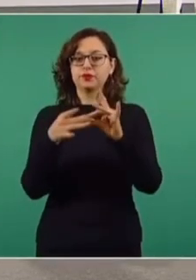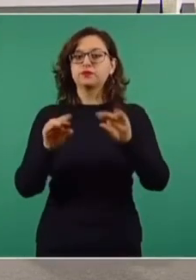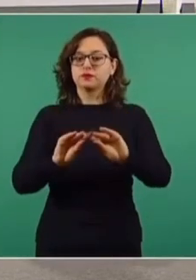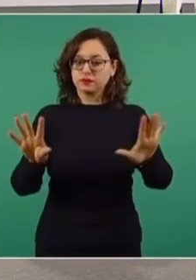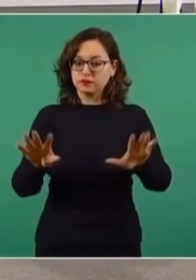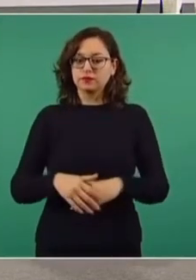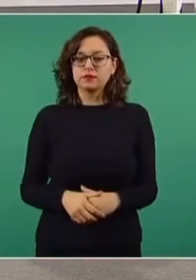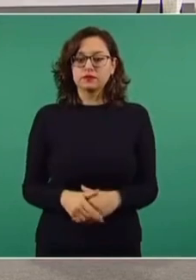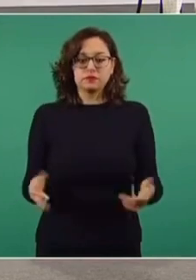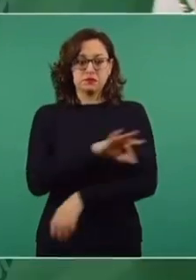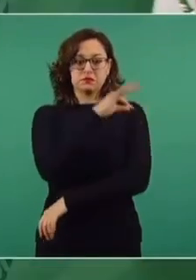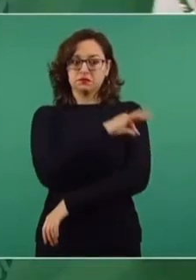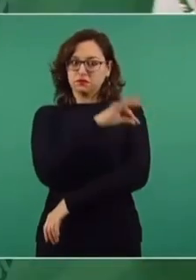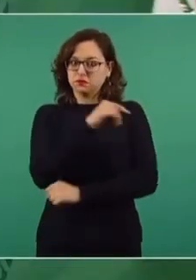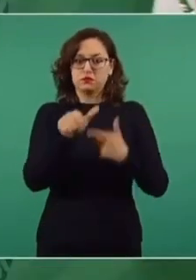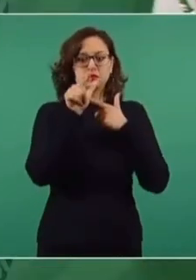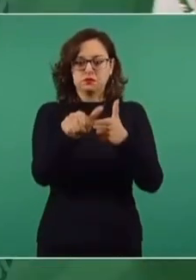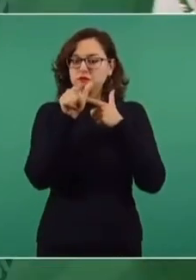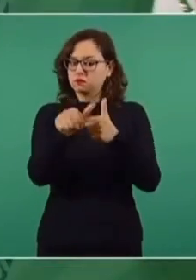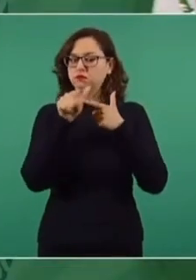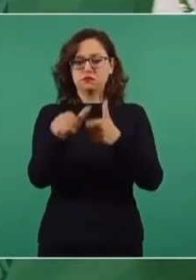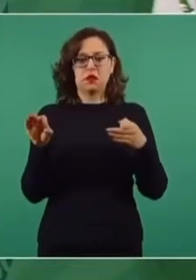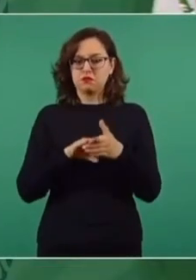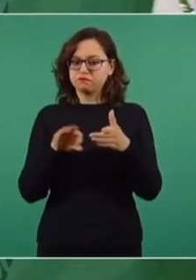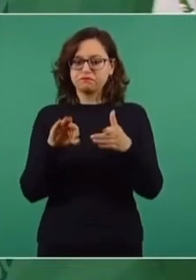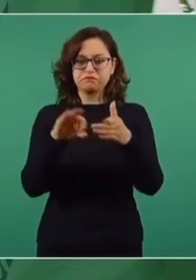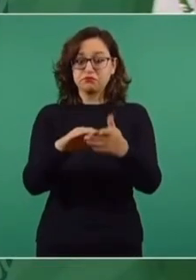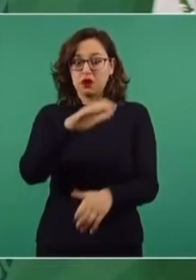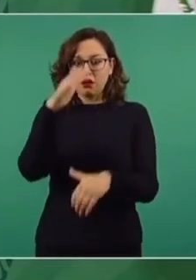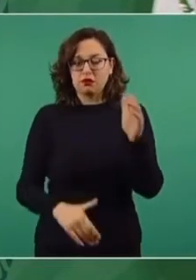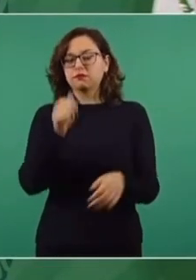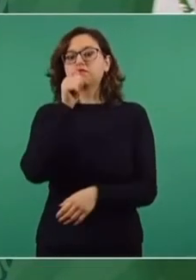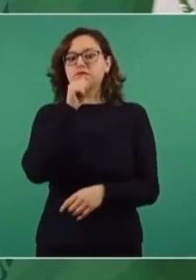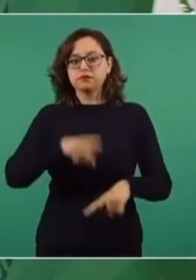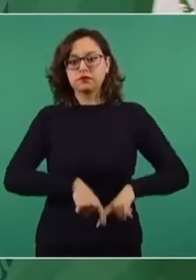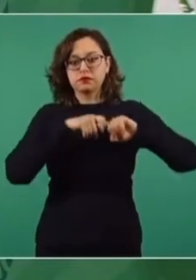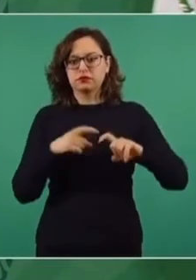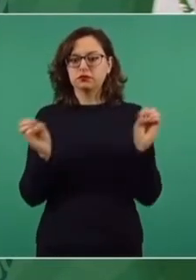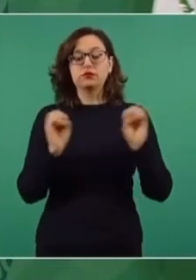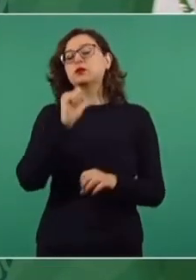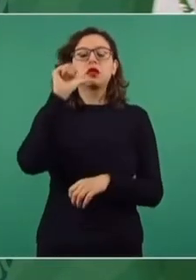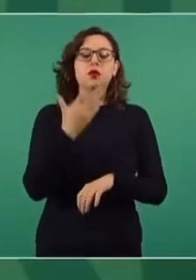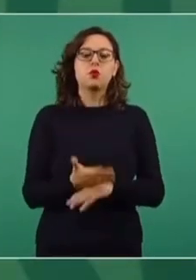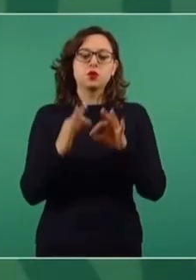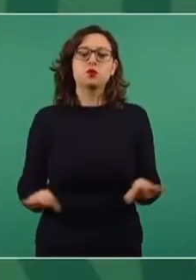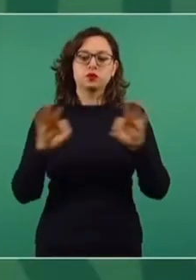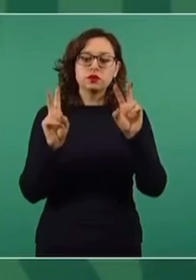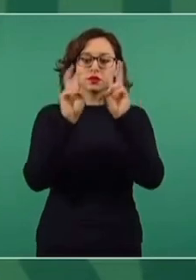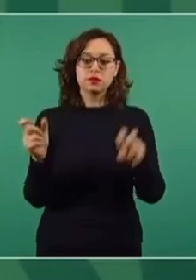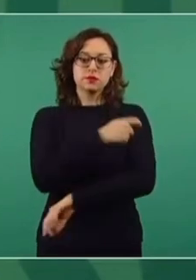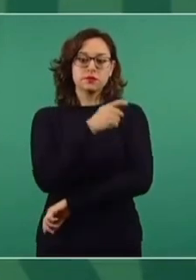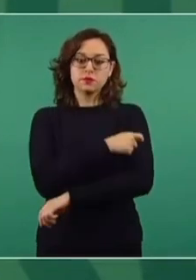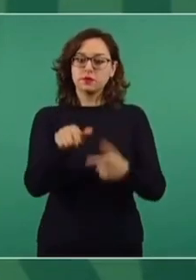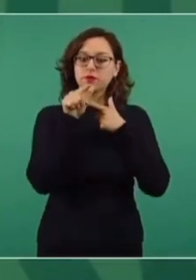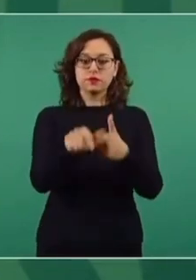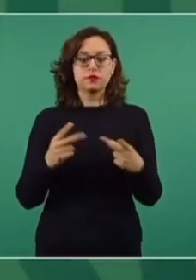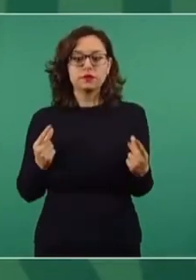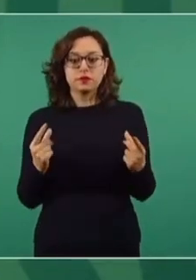hemos parado. La vacunación es fundamental. ¿Por qué es importante la vacunación?